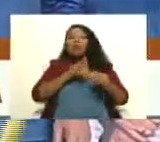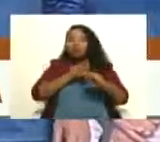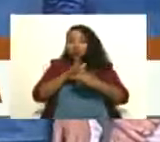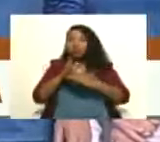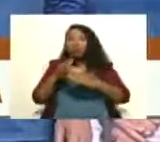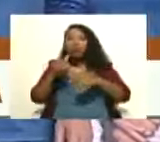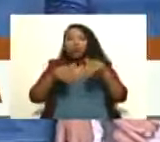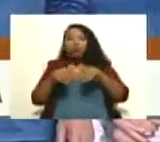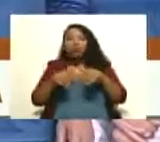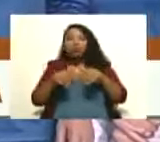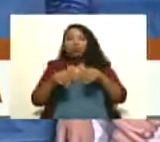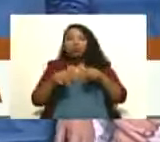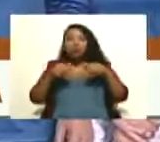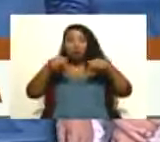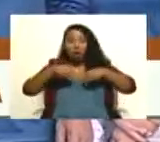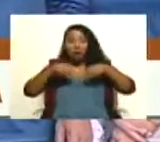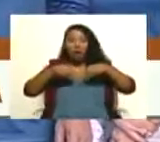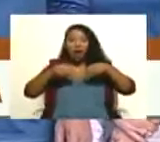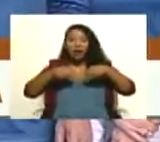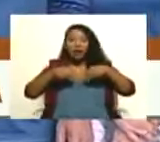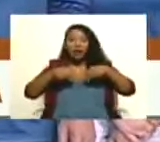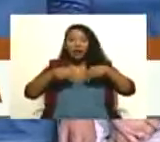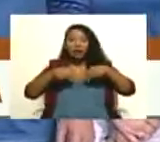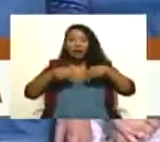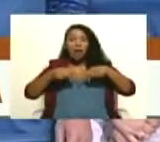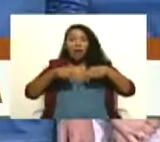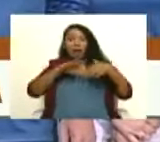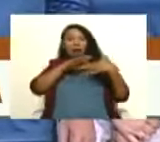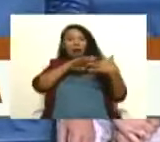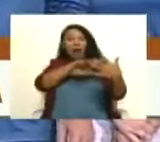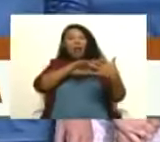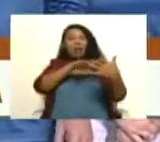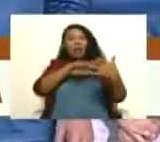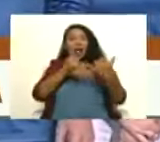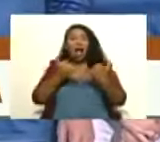Esta es nuestra moderna batalla de San Félix.